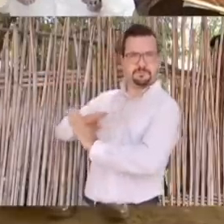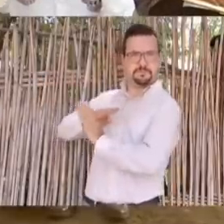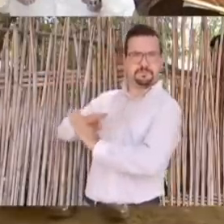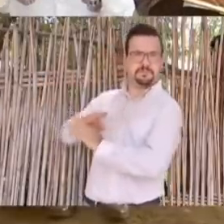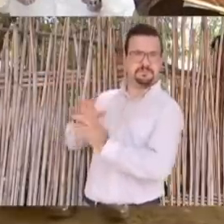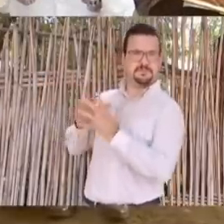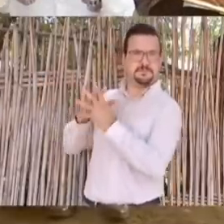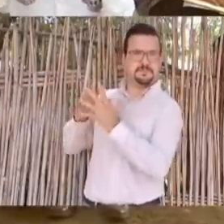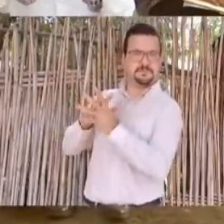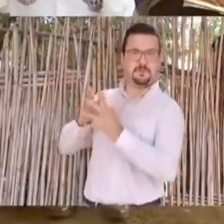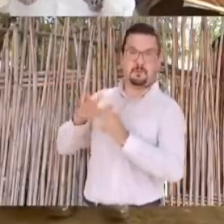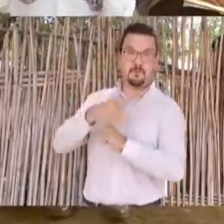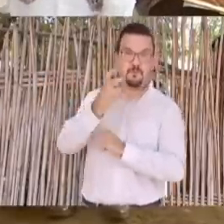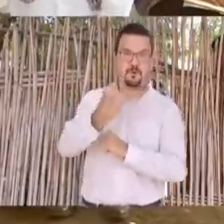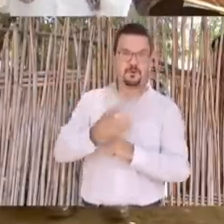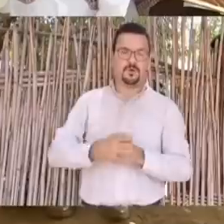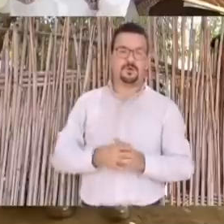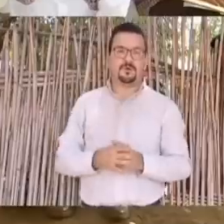pero por eso